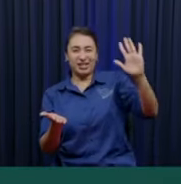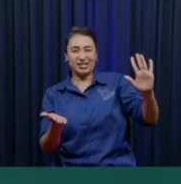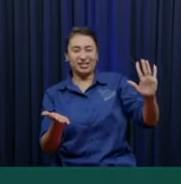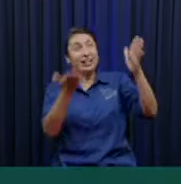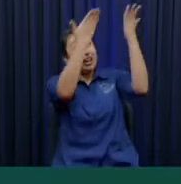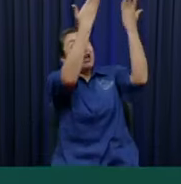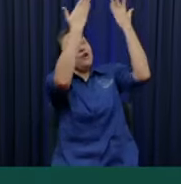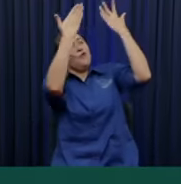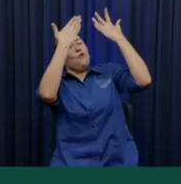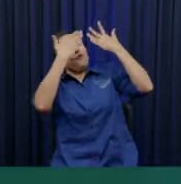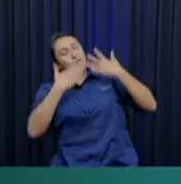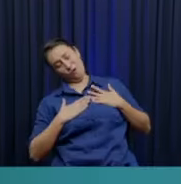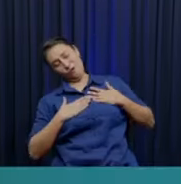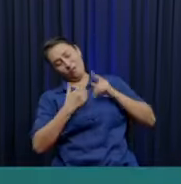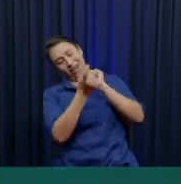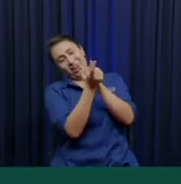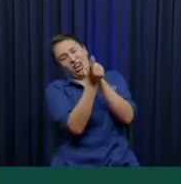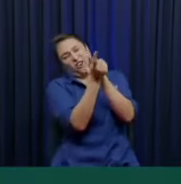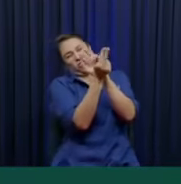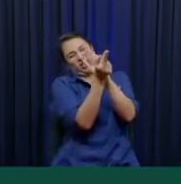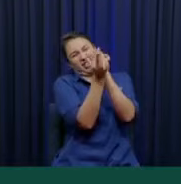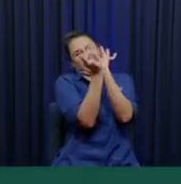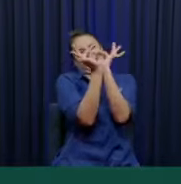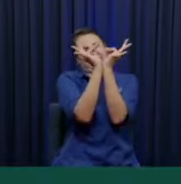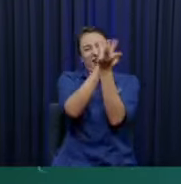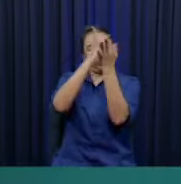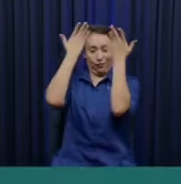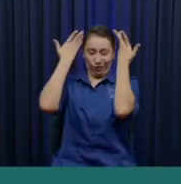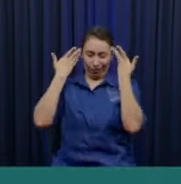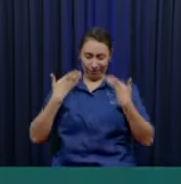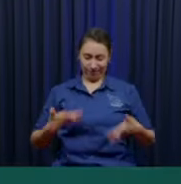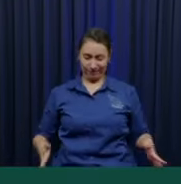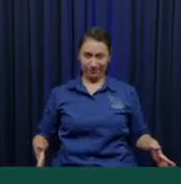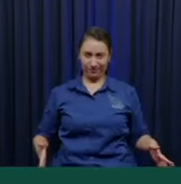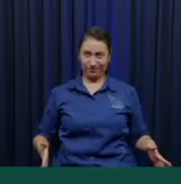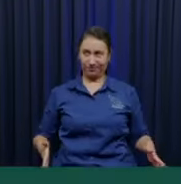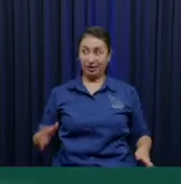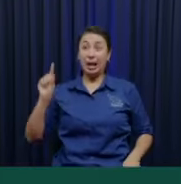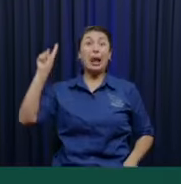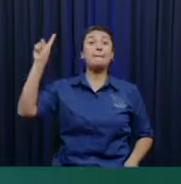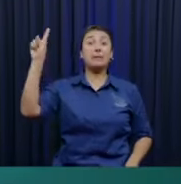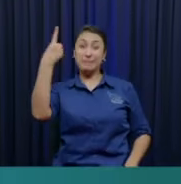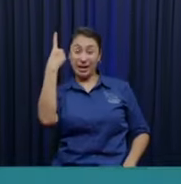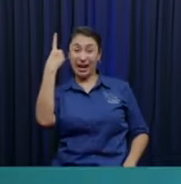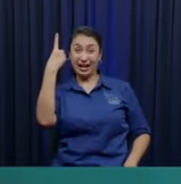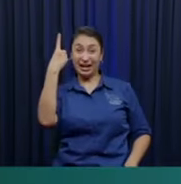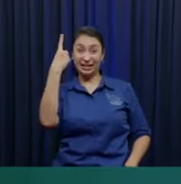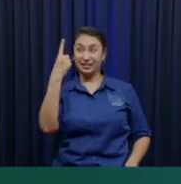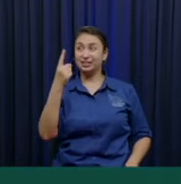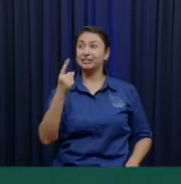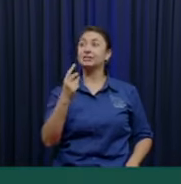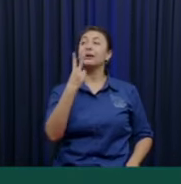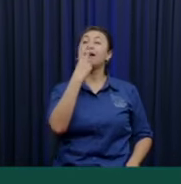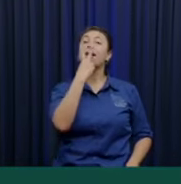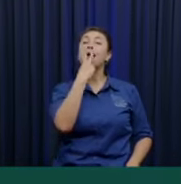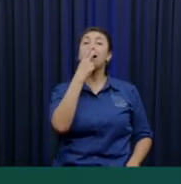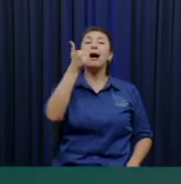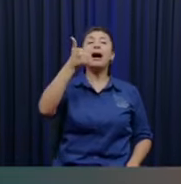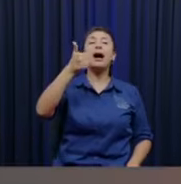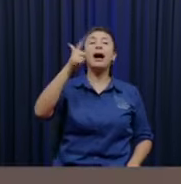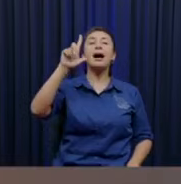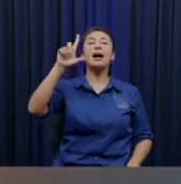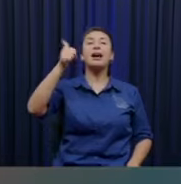continuáramos aquí, porque esta es una de las formas de transformación, la gloria halal. Uno